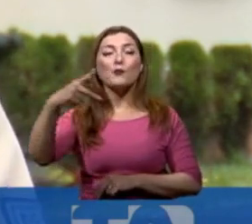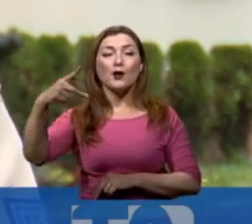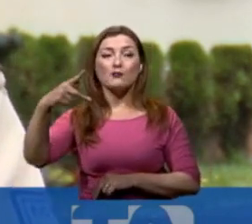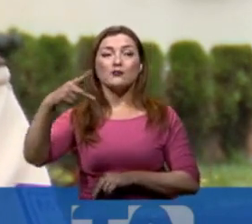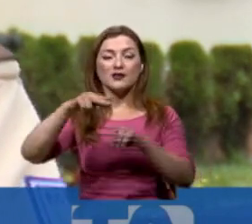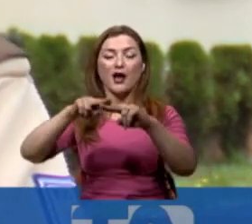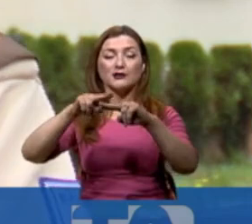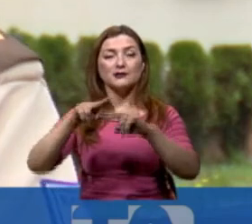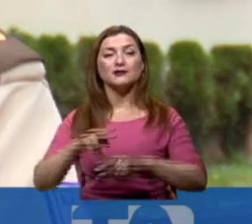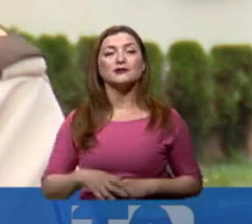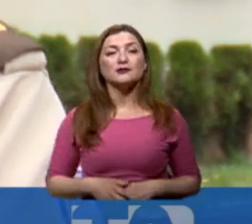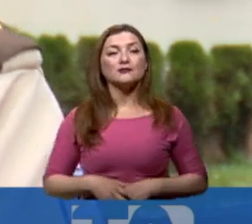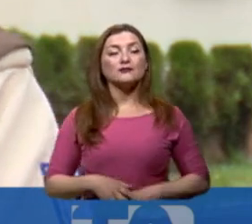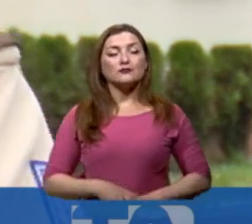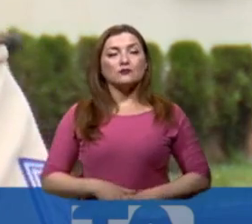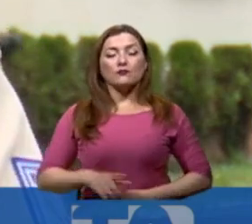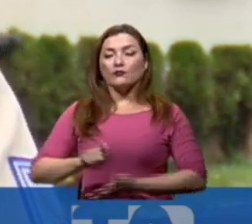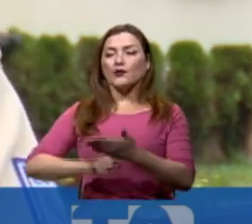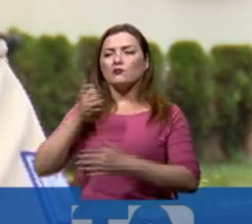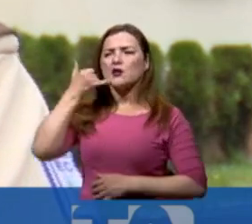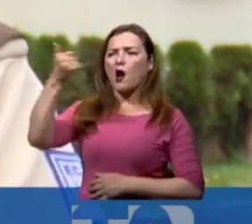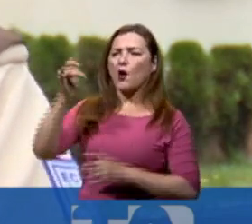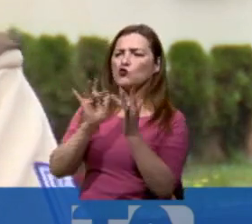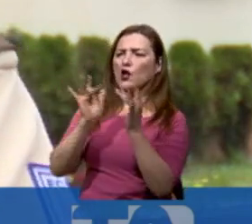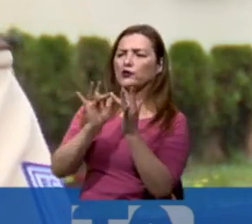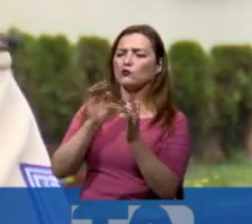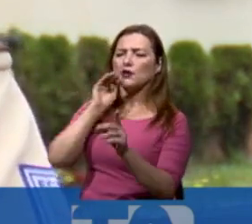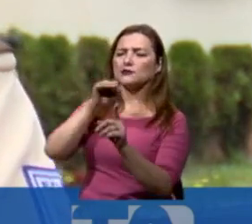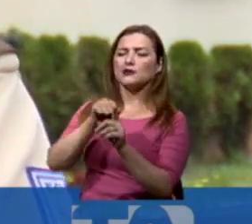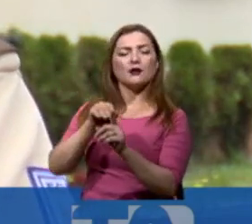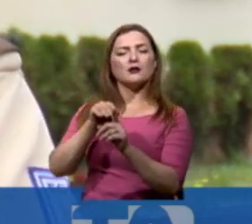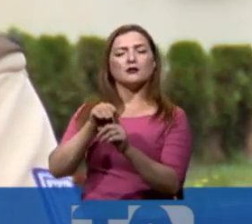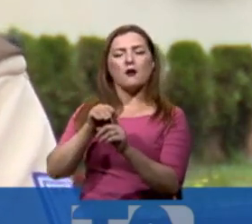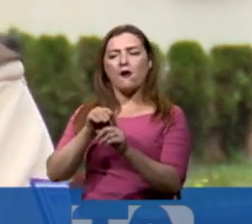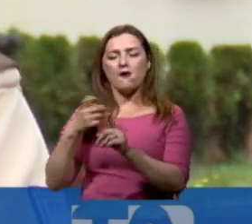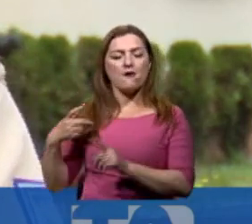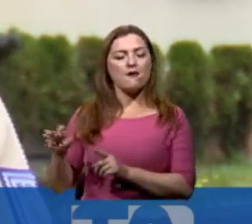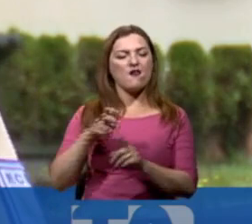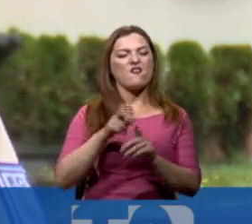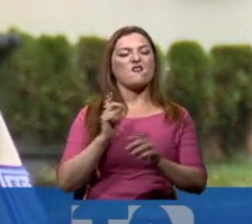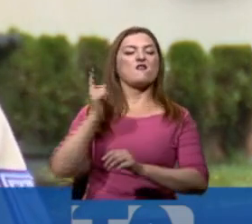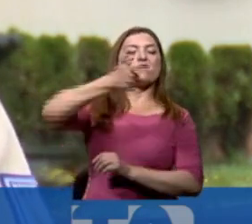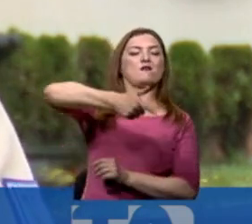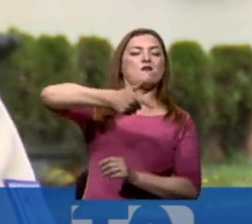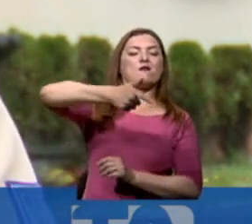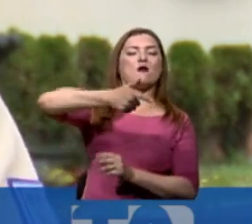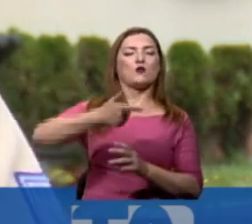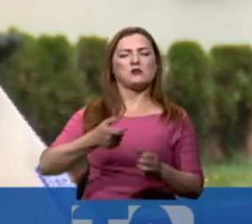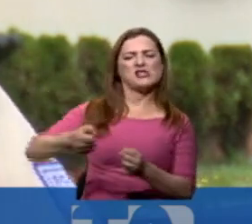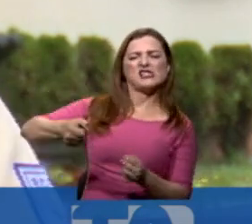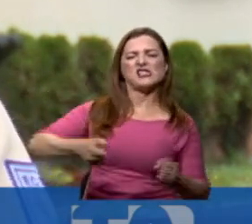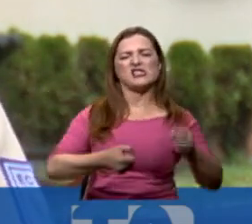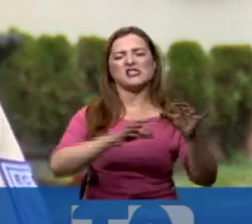aplicativos de taxis, contratan sus servicios e inmediatamente son trasladados por vías un